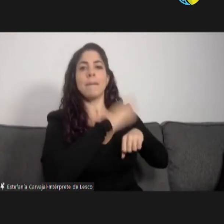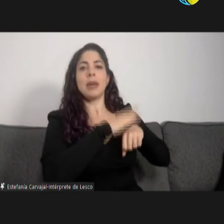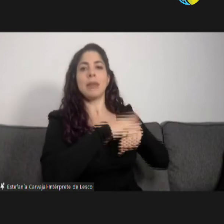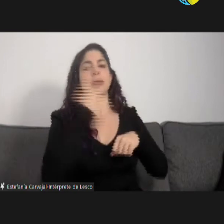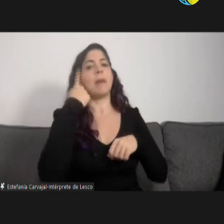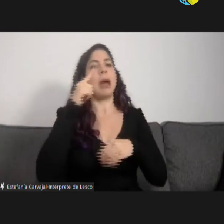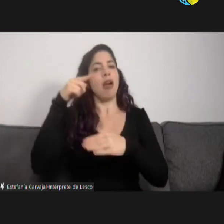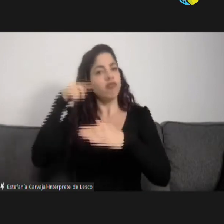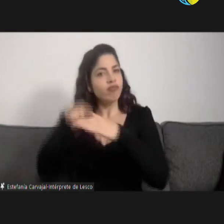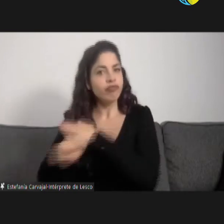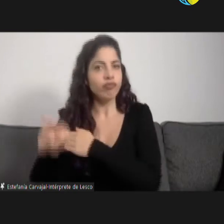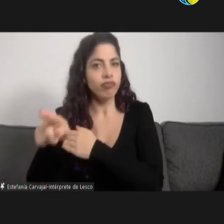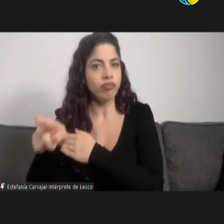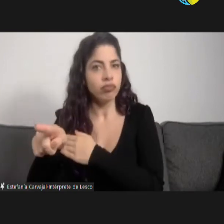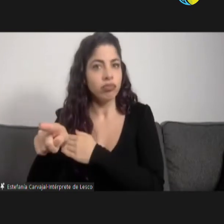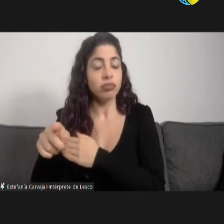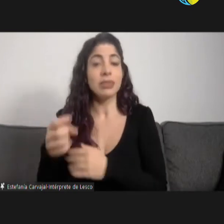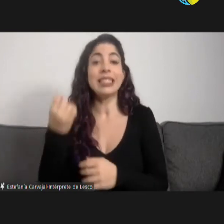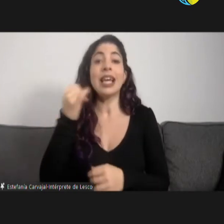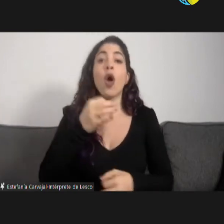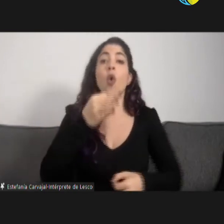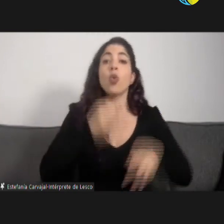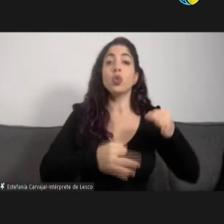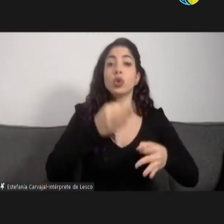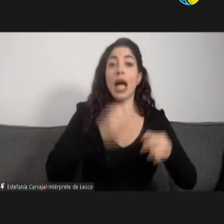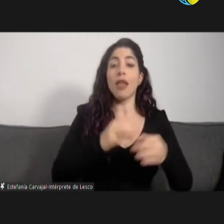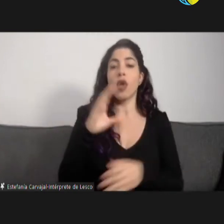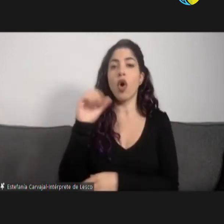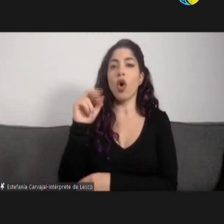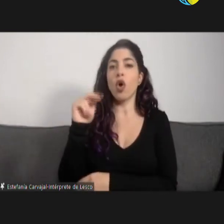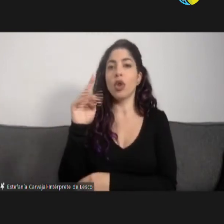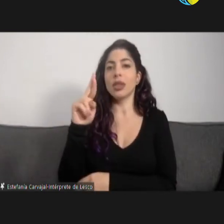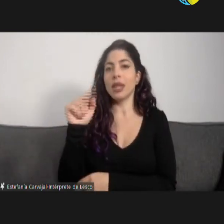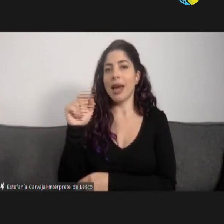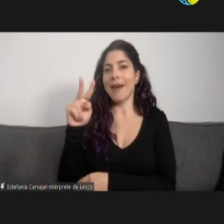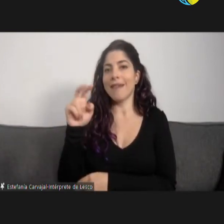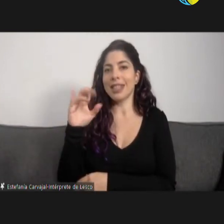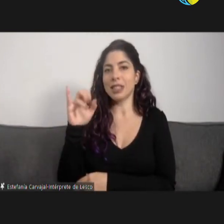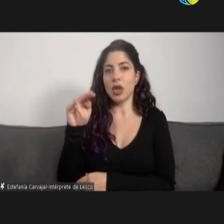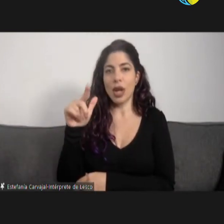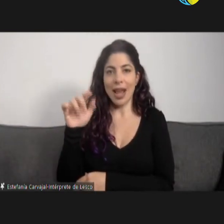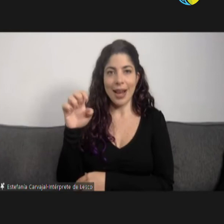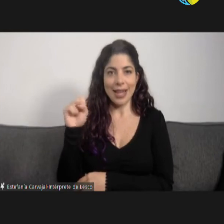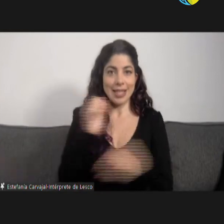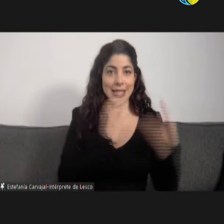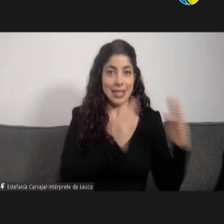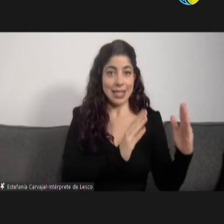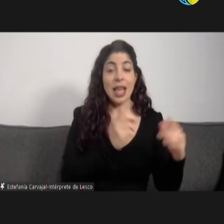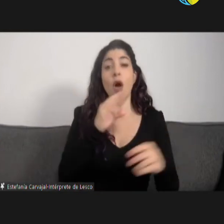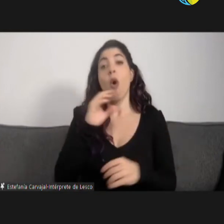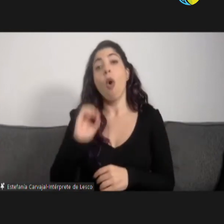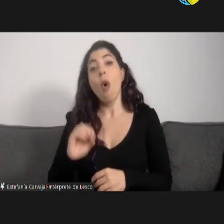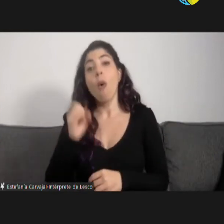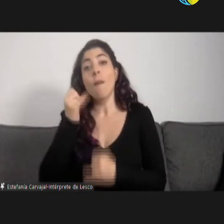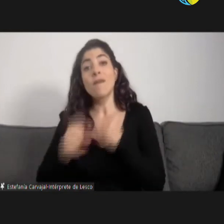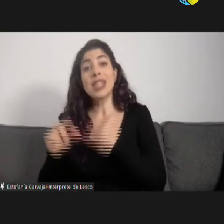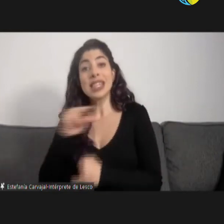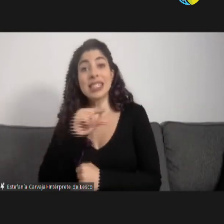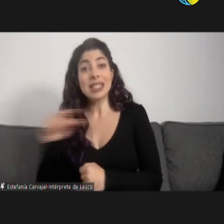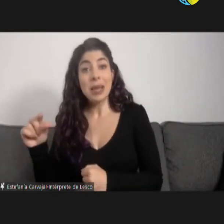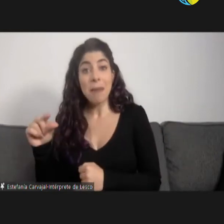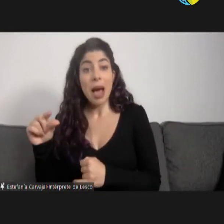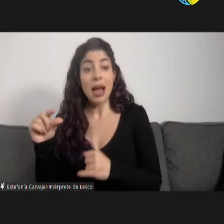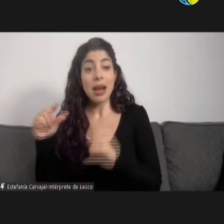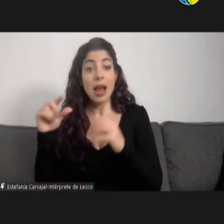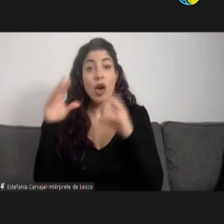turno ordinario frente a los juzgados contravencionales y los fines de semana y en horarios no hábiles, sobre todo las noches,